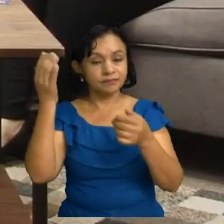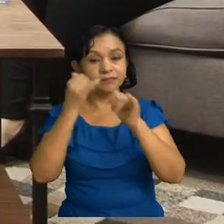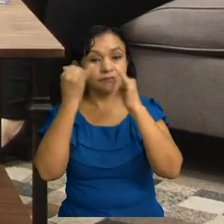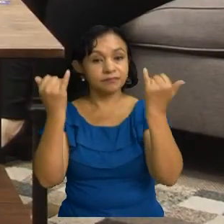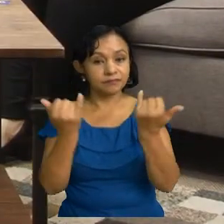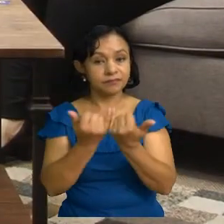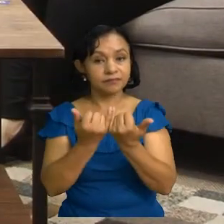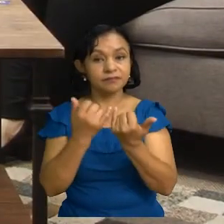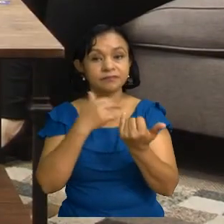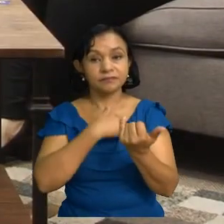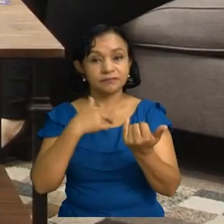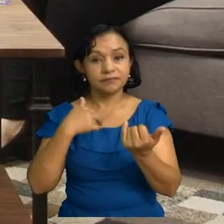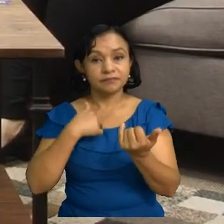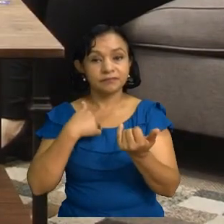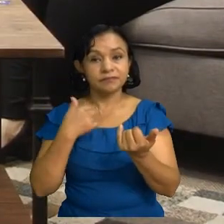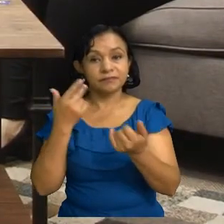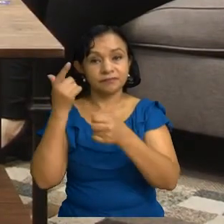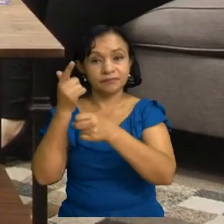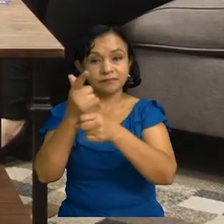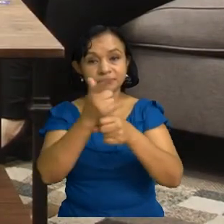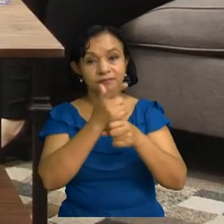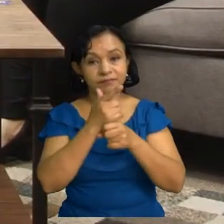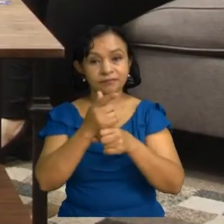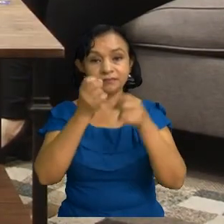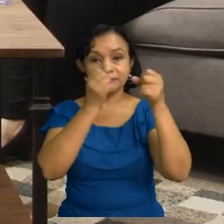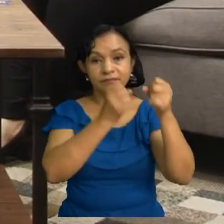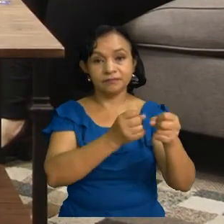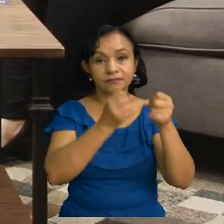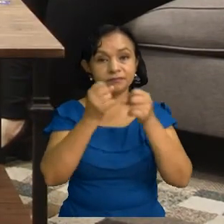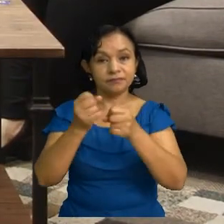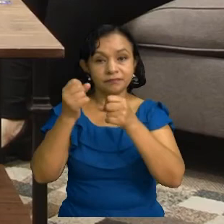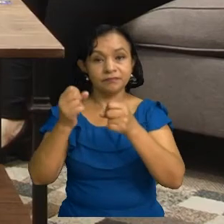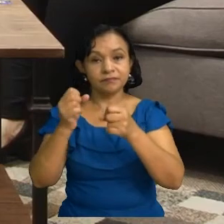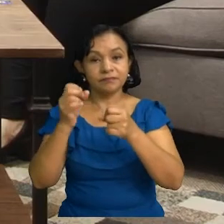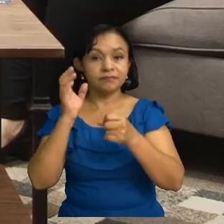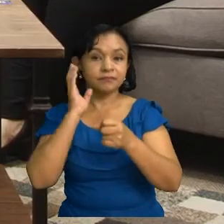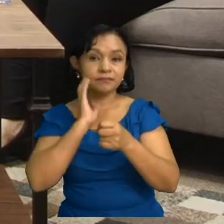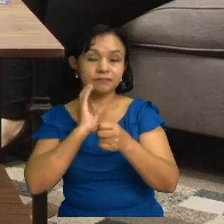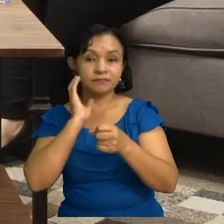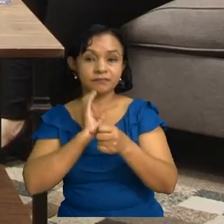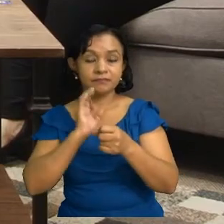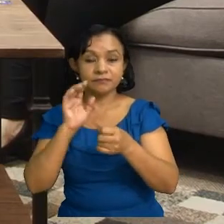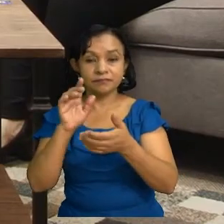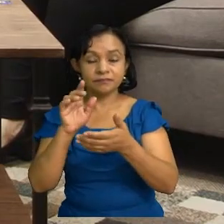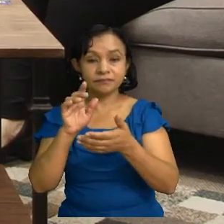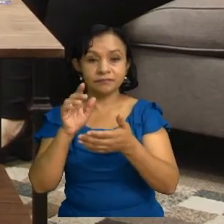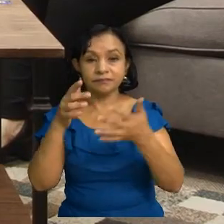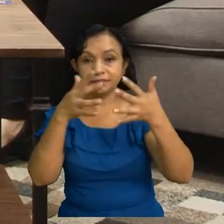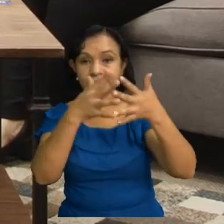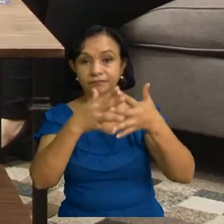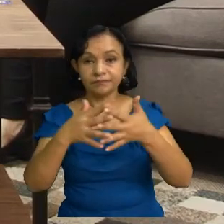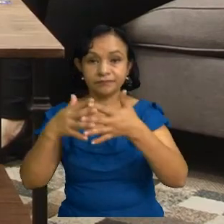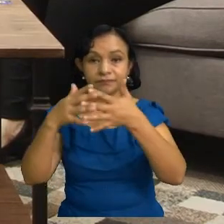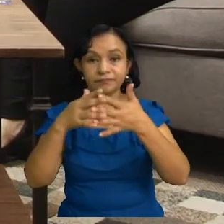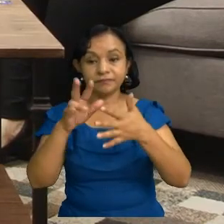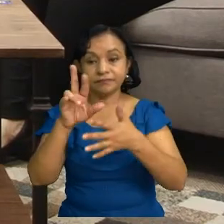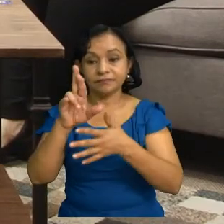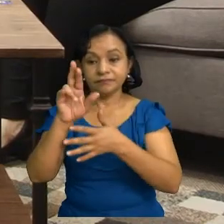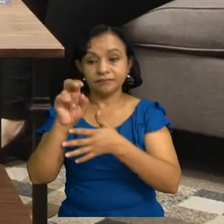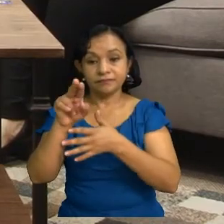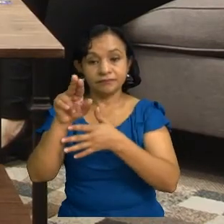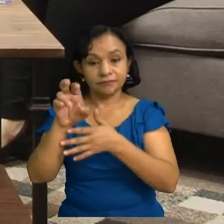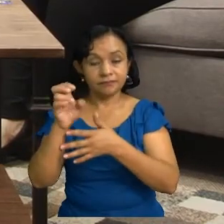lo vamos a tener de manera virtual a él y también a un experto de washington rené zamora que también nos ha